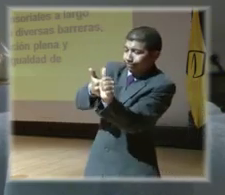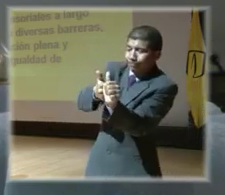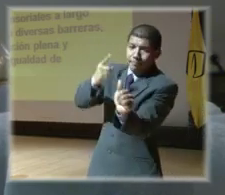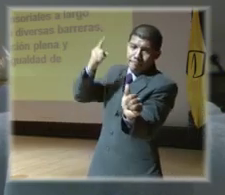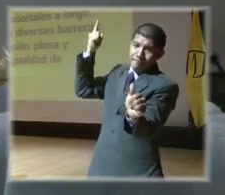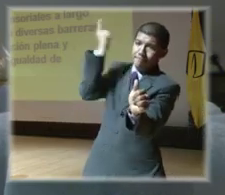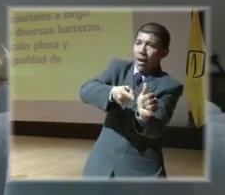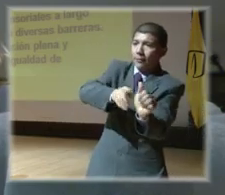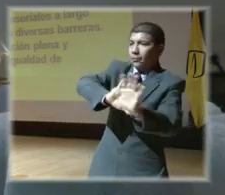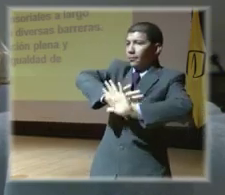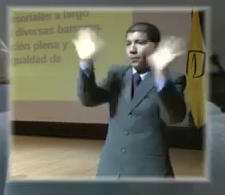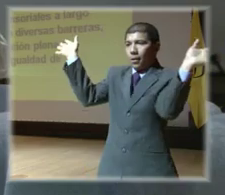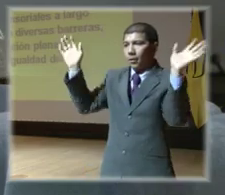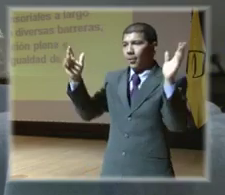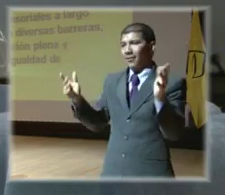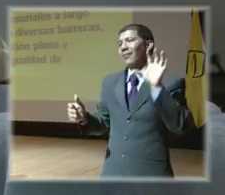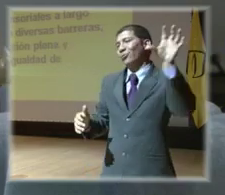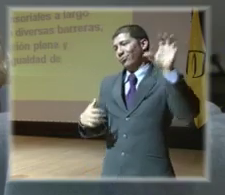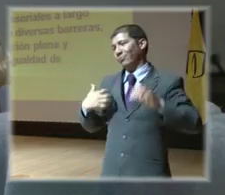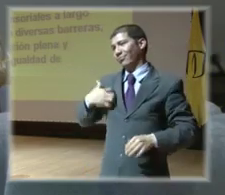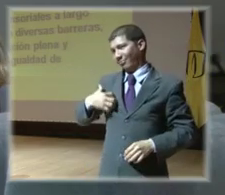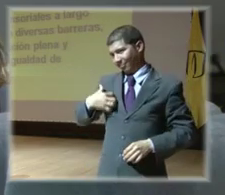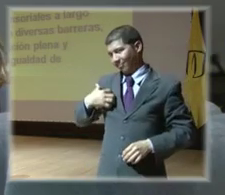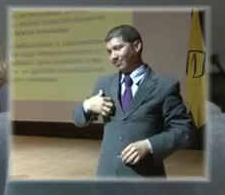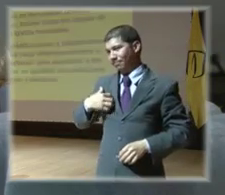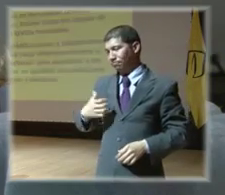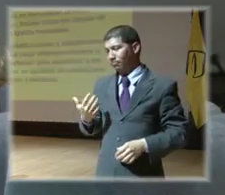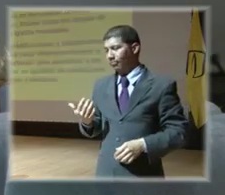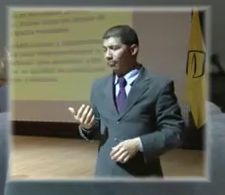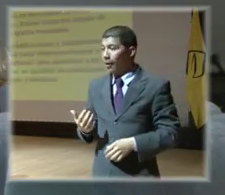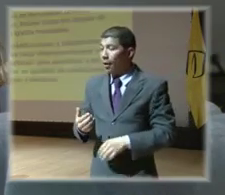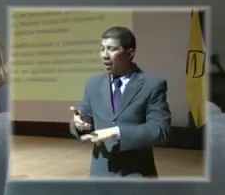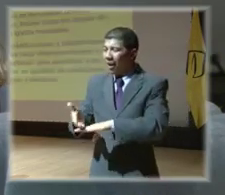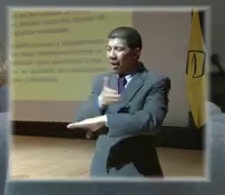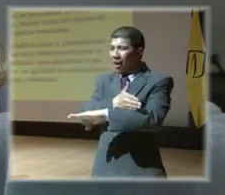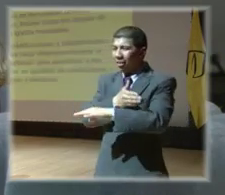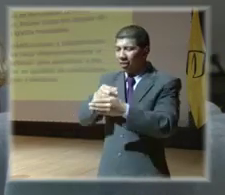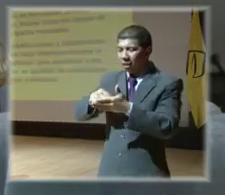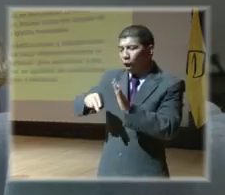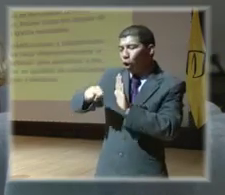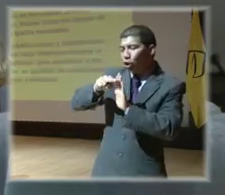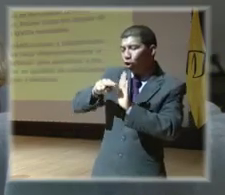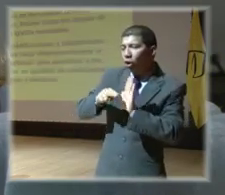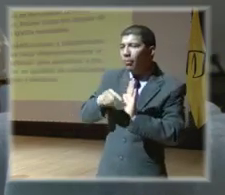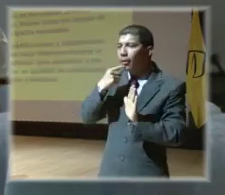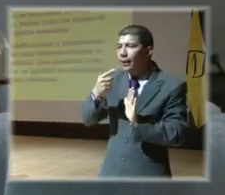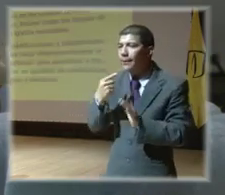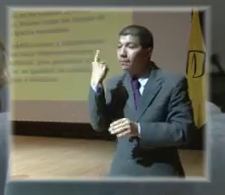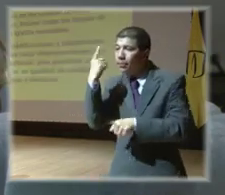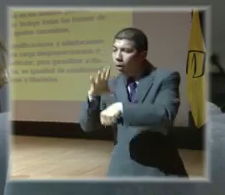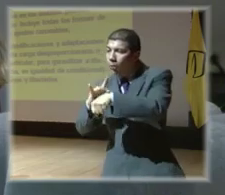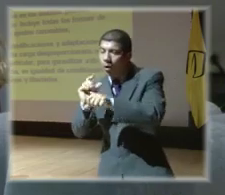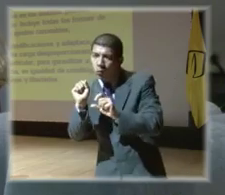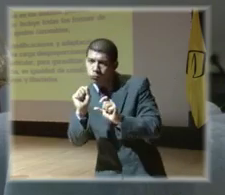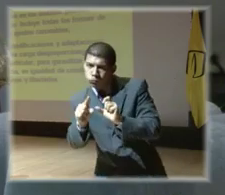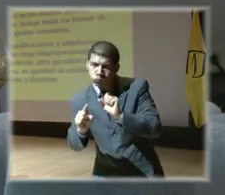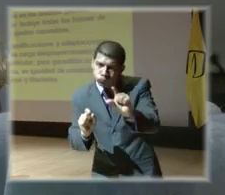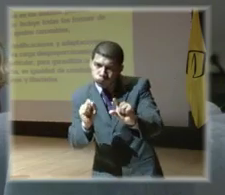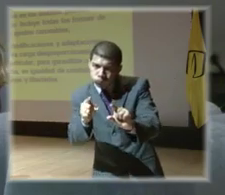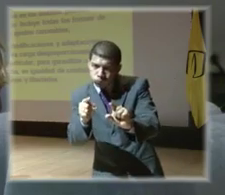eso hay pasos graduales que tienen que ver que el consentimiento informado, por ejemplo, tiene que preverse cumpliendo determinadas condiciones